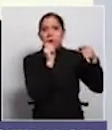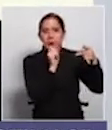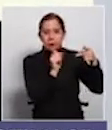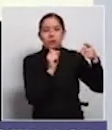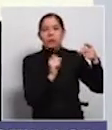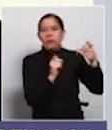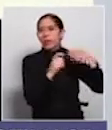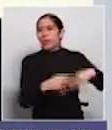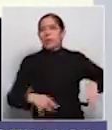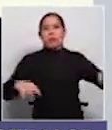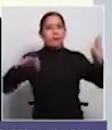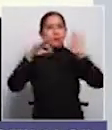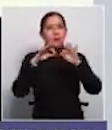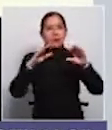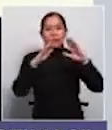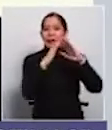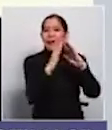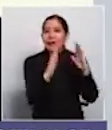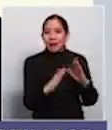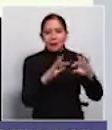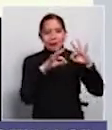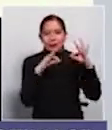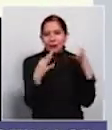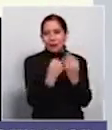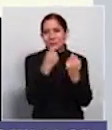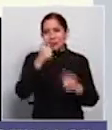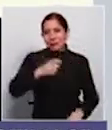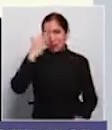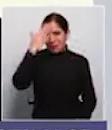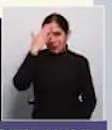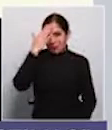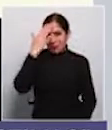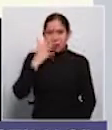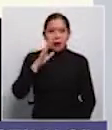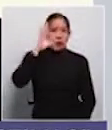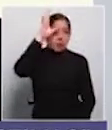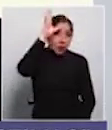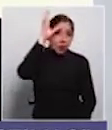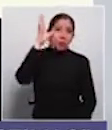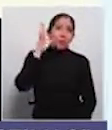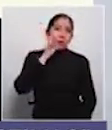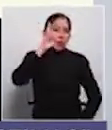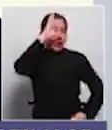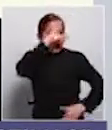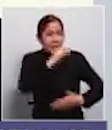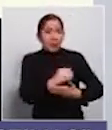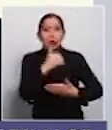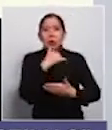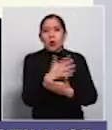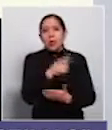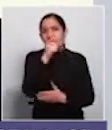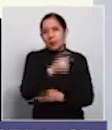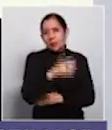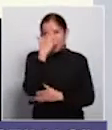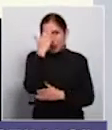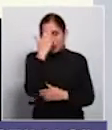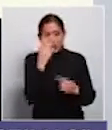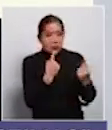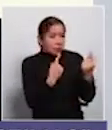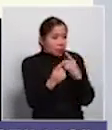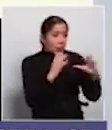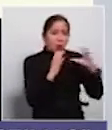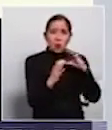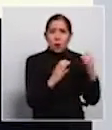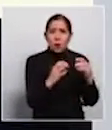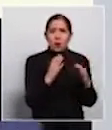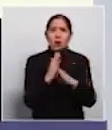hogar deben tomarse en cuenta, tanto los padres de familia como los hijos también, a que exista esta comunicación y evitar este tipo de situación. Si es